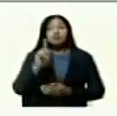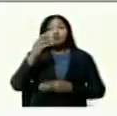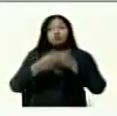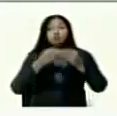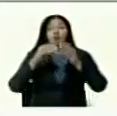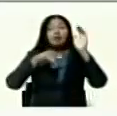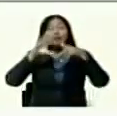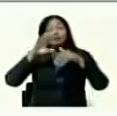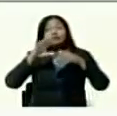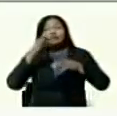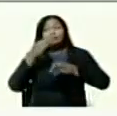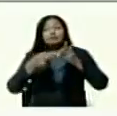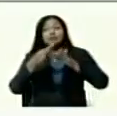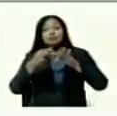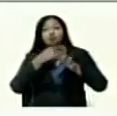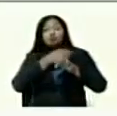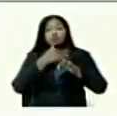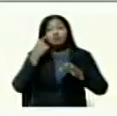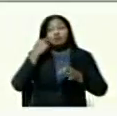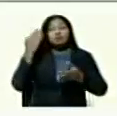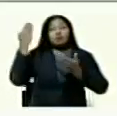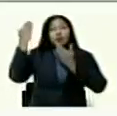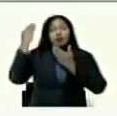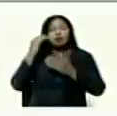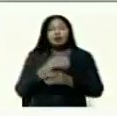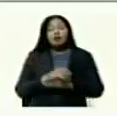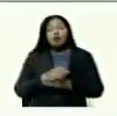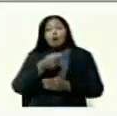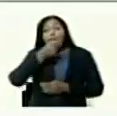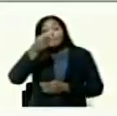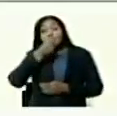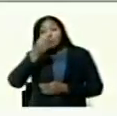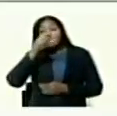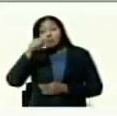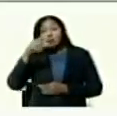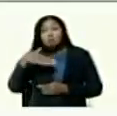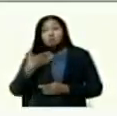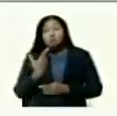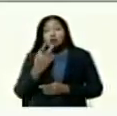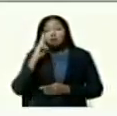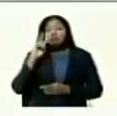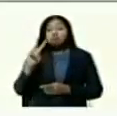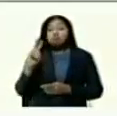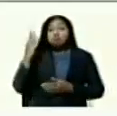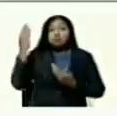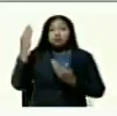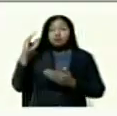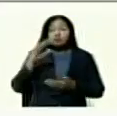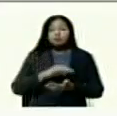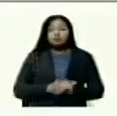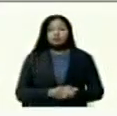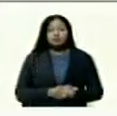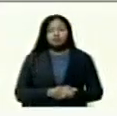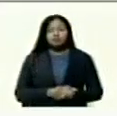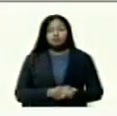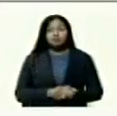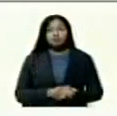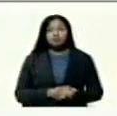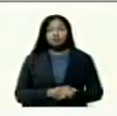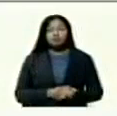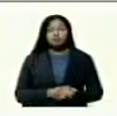septiembre. Quisiera tenerlo aquí para que los periodistas también puedan acceder a la